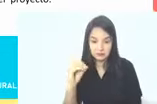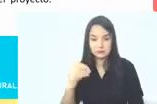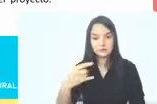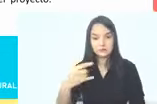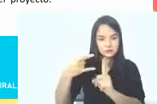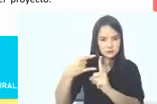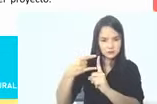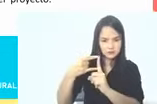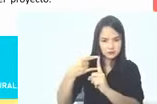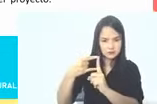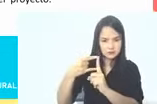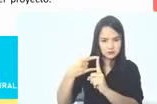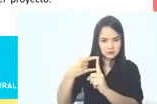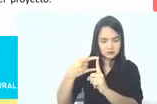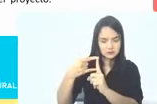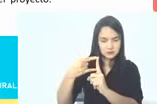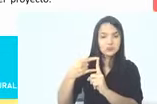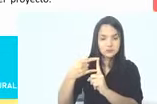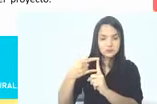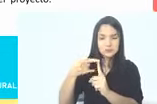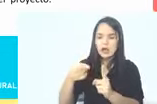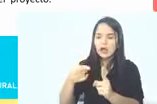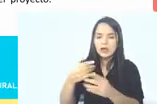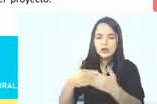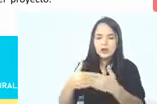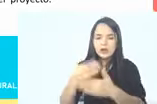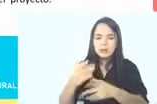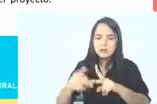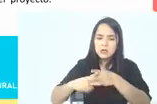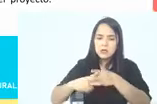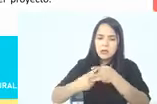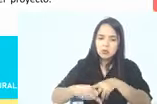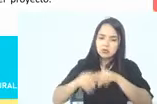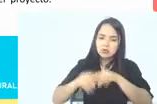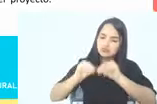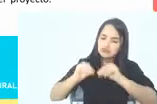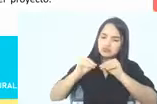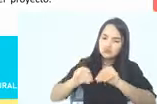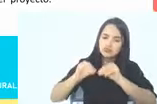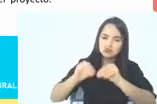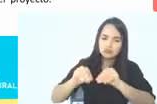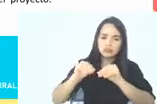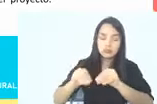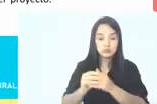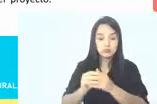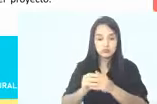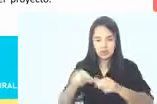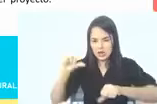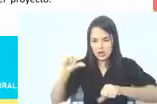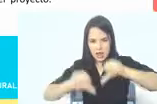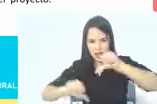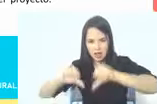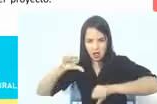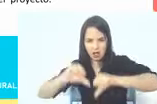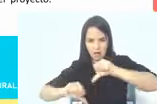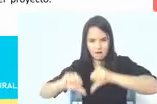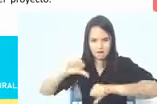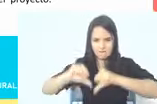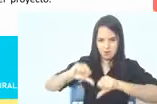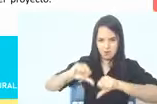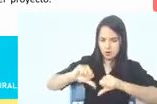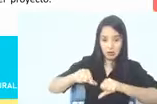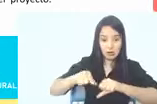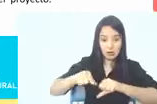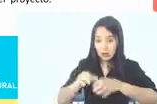proyecto, a ver qué resultados obtuvo, hacia dónde vamos, qué queremos, qué logramos, ¿verdad? En todo este